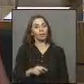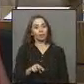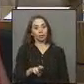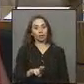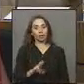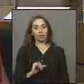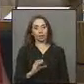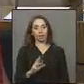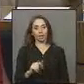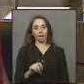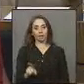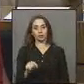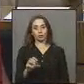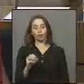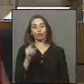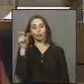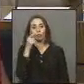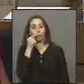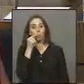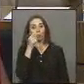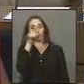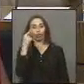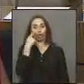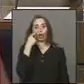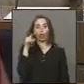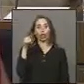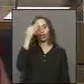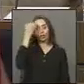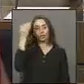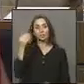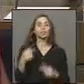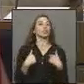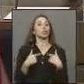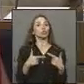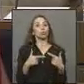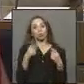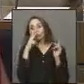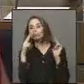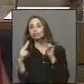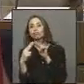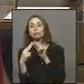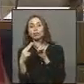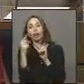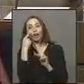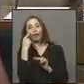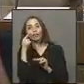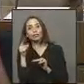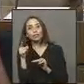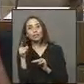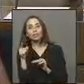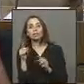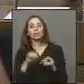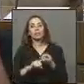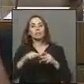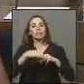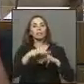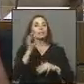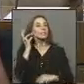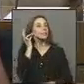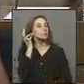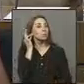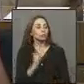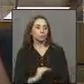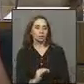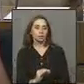Soto, un hombre muy conocido, un hombre que tuve la suerte también de conocer, pero también a su mujer, a Cecilia